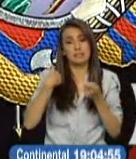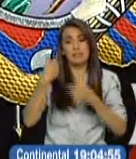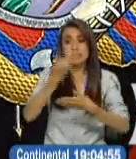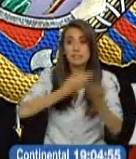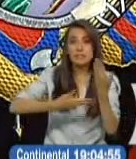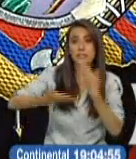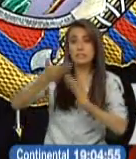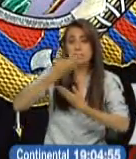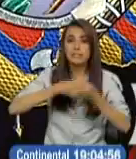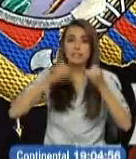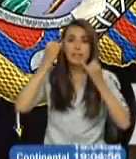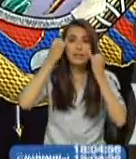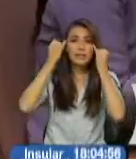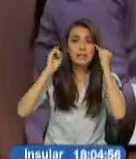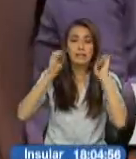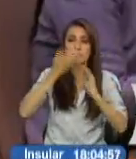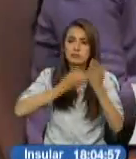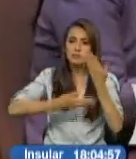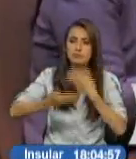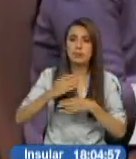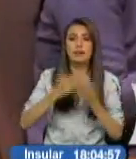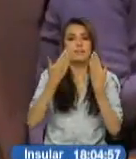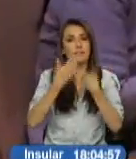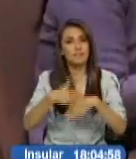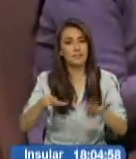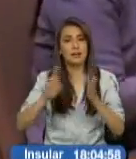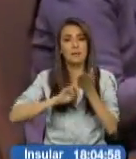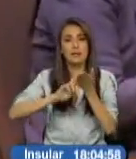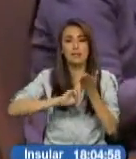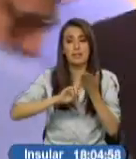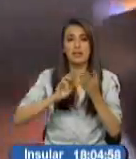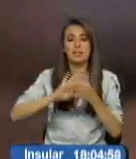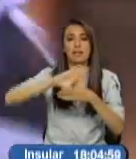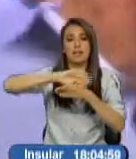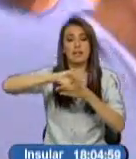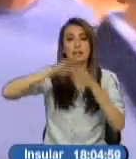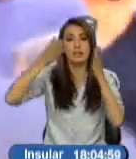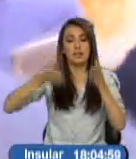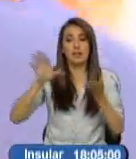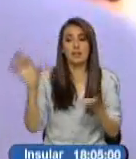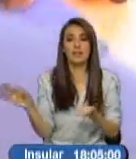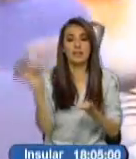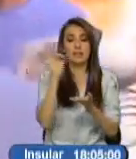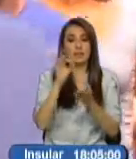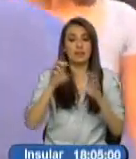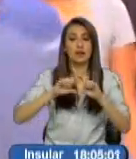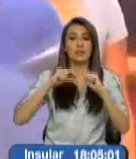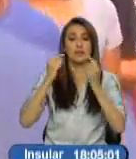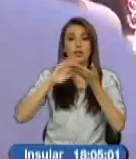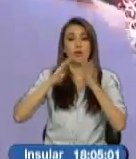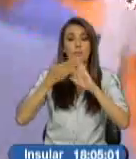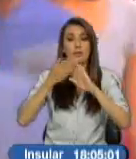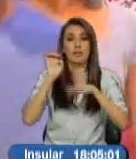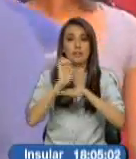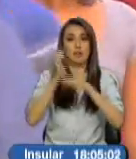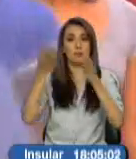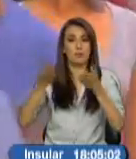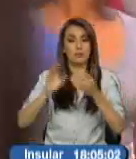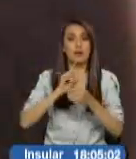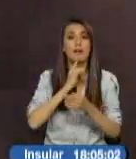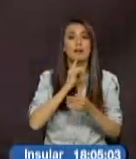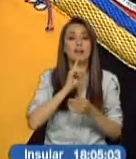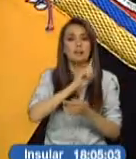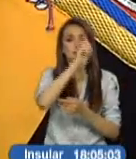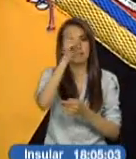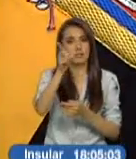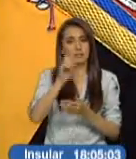intercambio y comparación que sean similares. Finalmente, mantendrá reuniones con cónsules y representantes de la comunidad ecuatoriana residentes en Estados